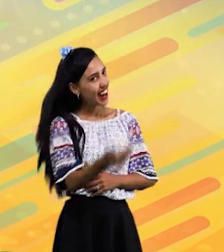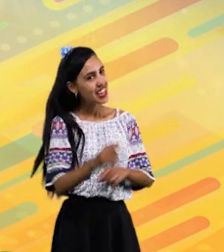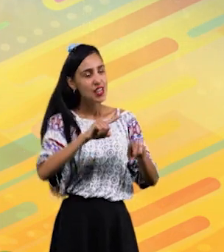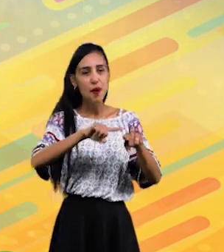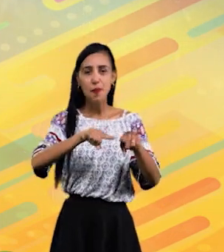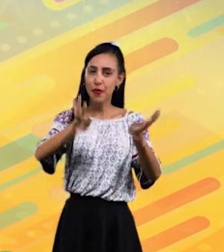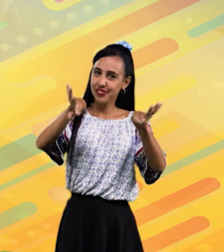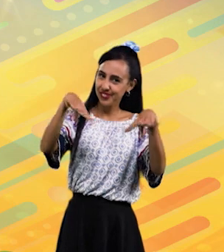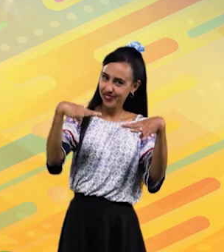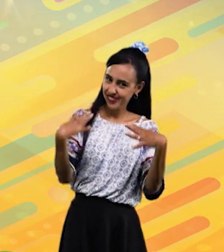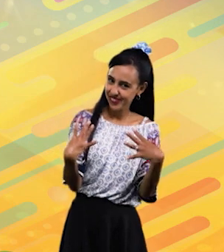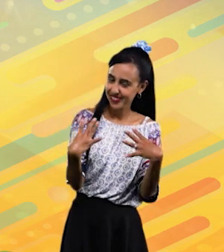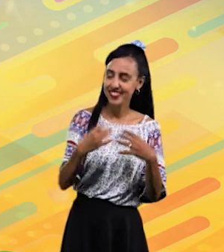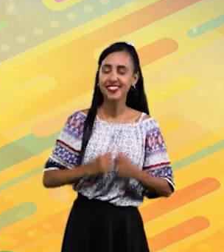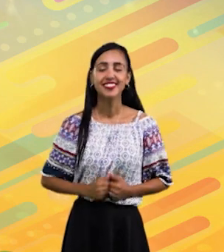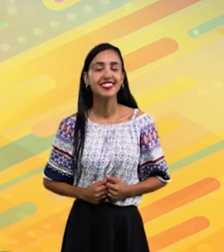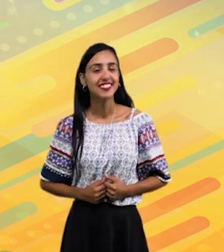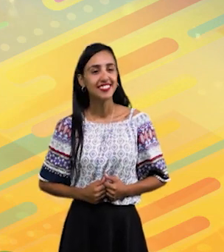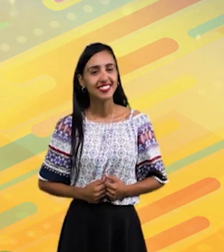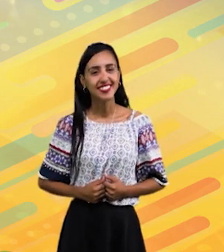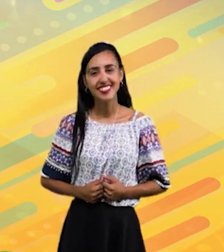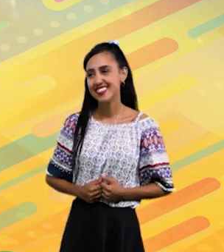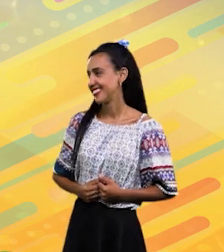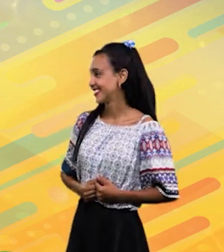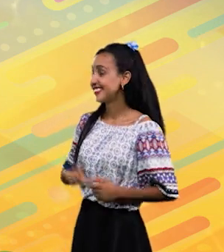por acompañarnos desde casa.